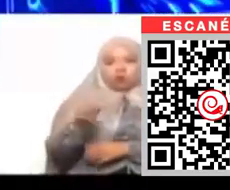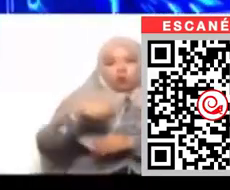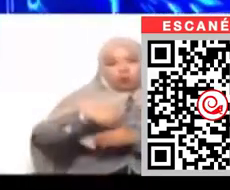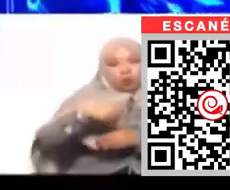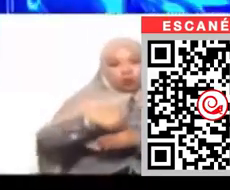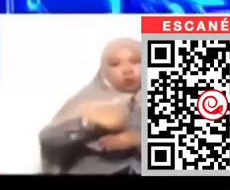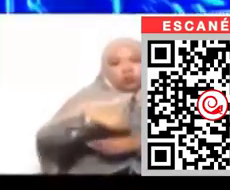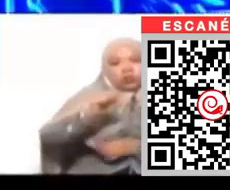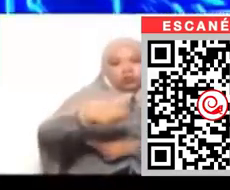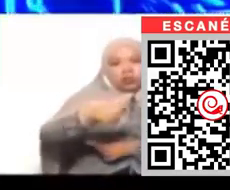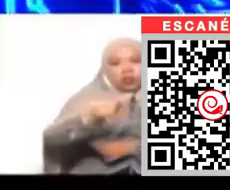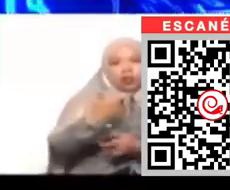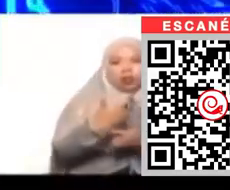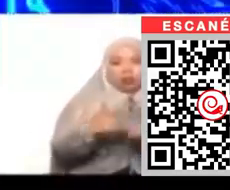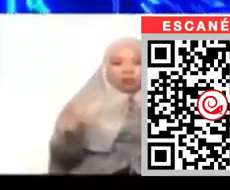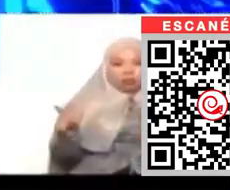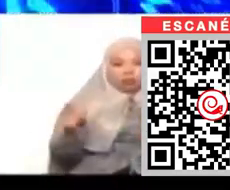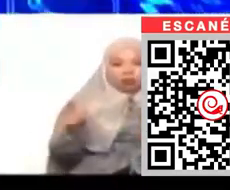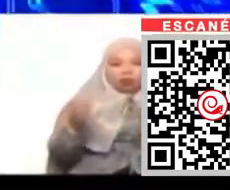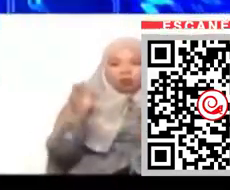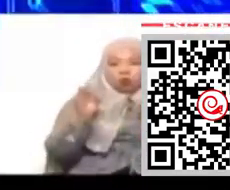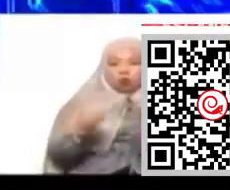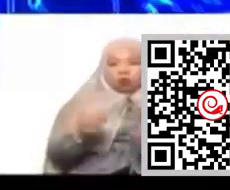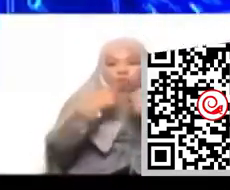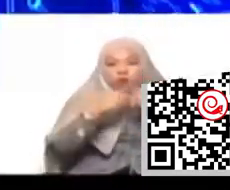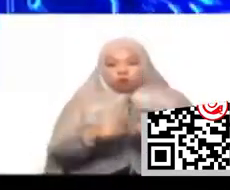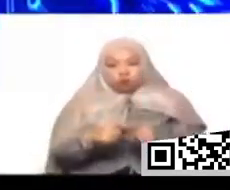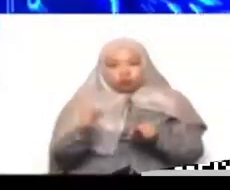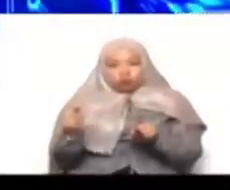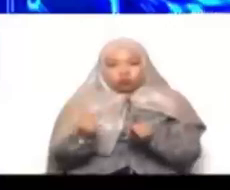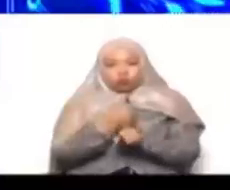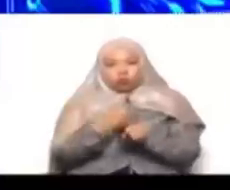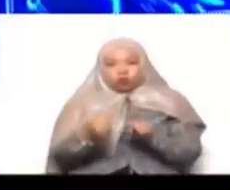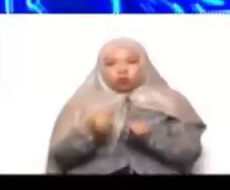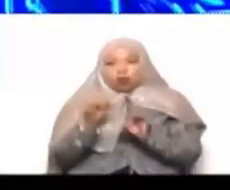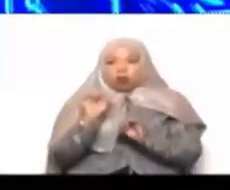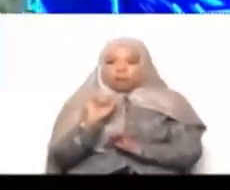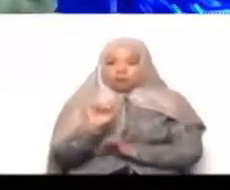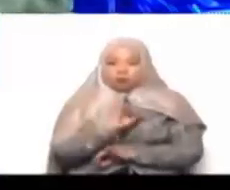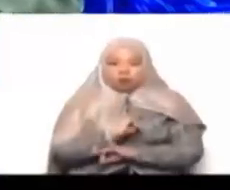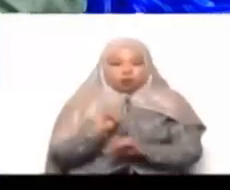elecciones libres, verificable, garantizada y punto.